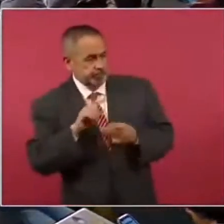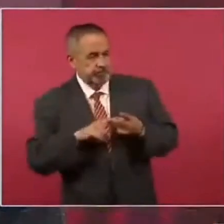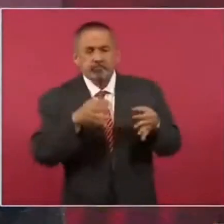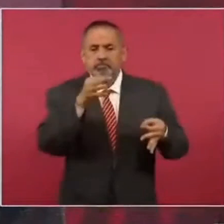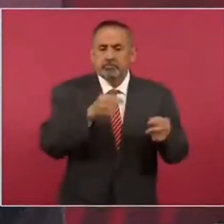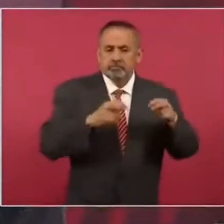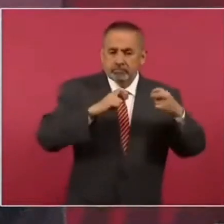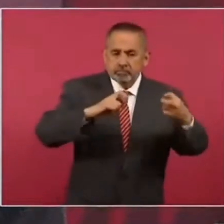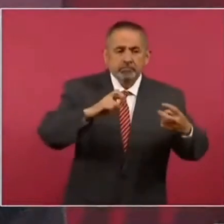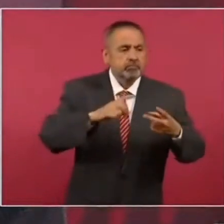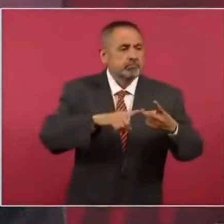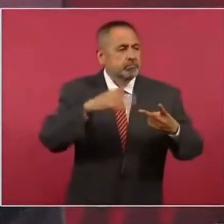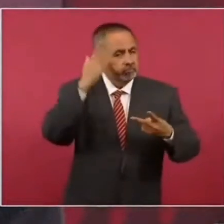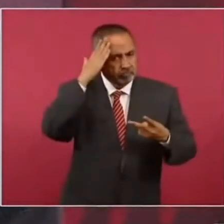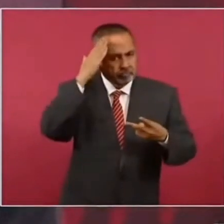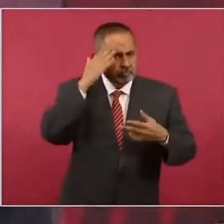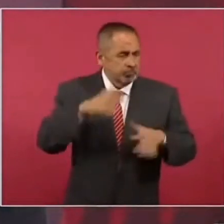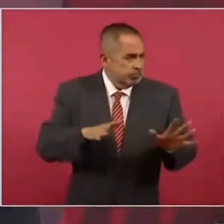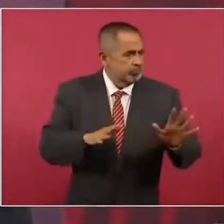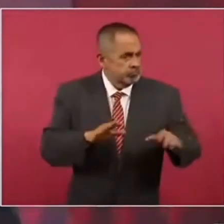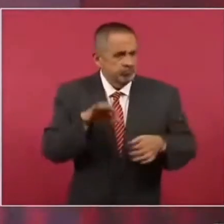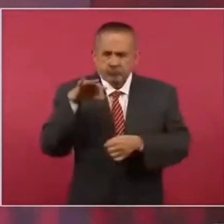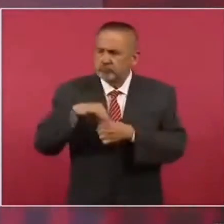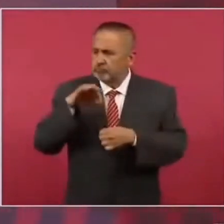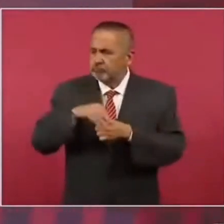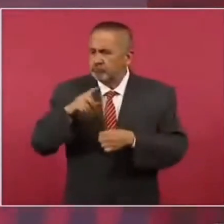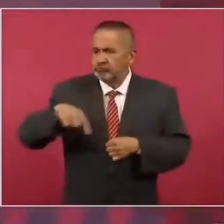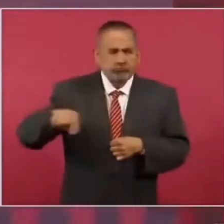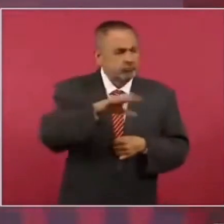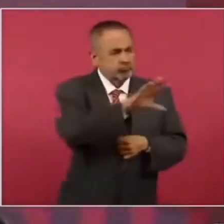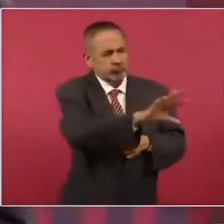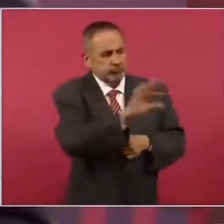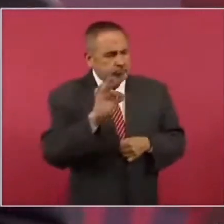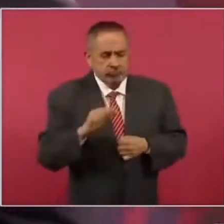magistrados, ministros. En una época